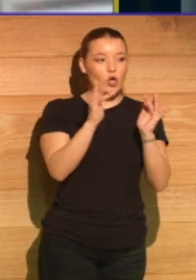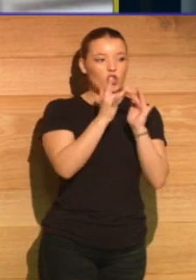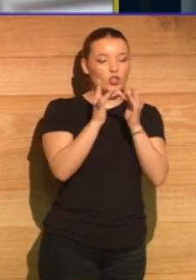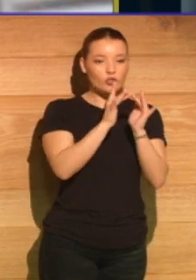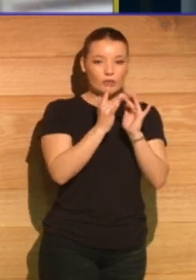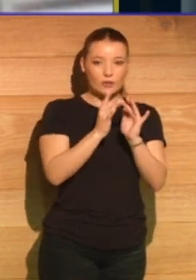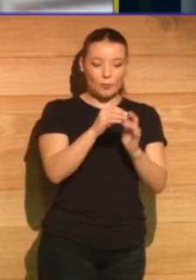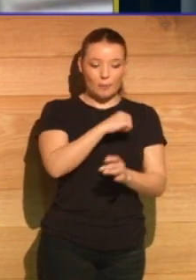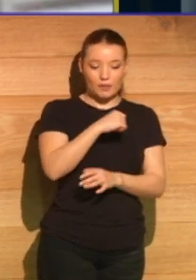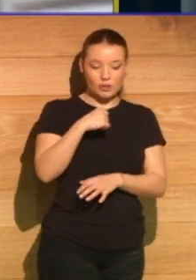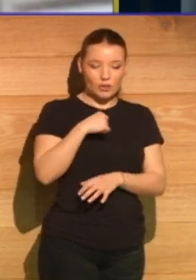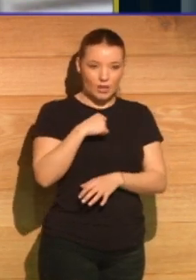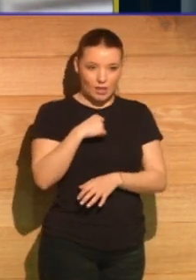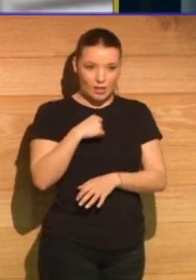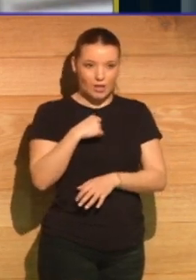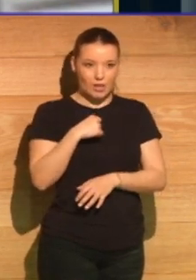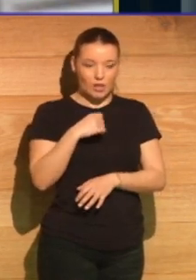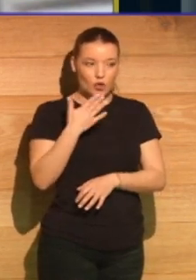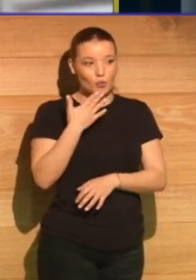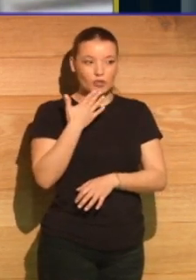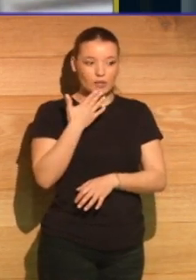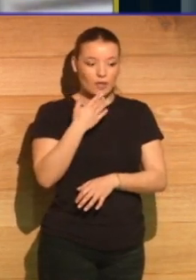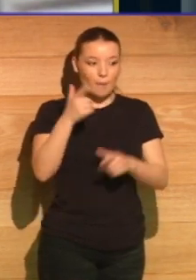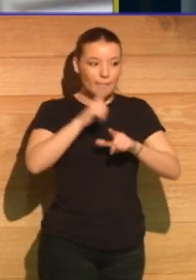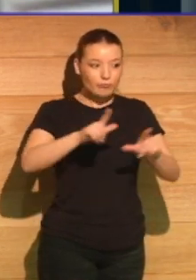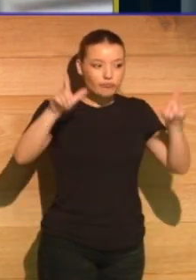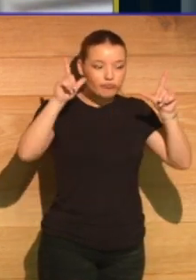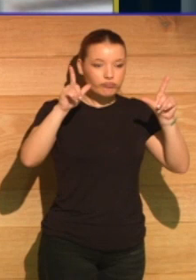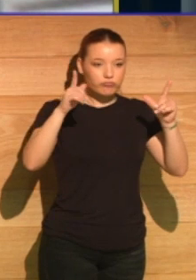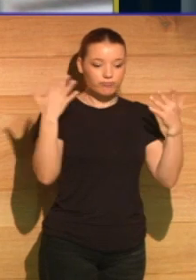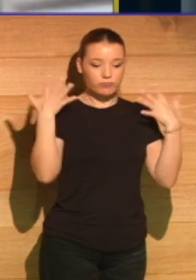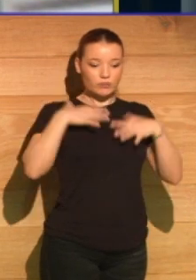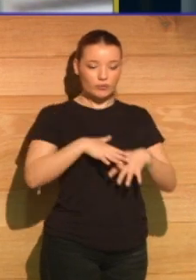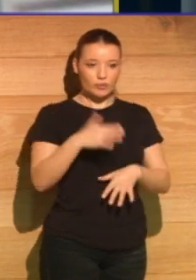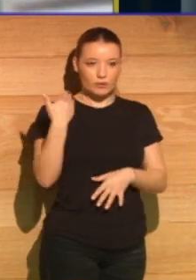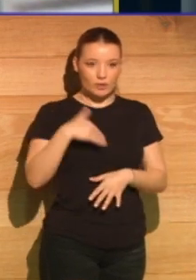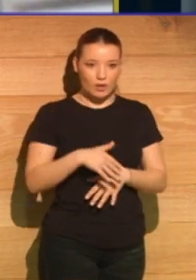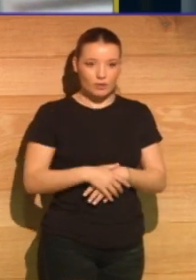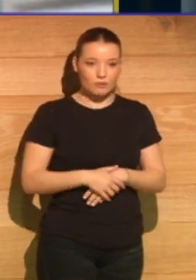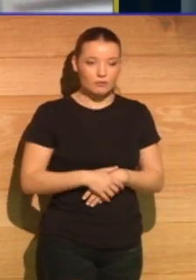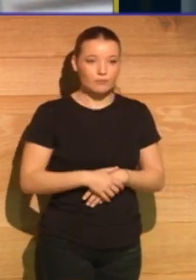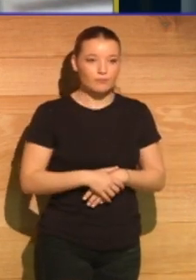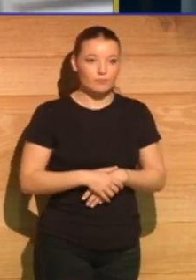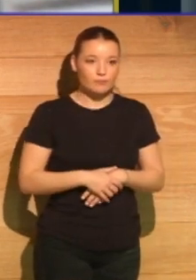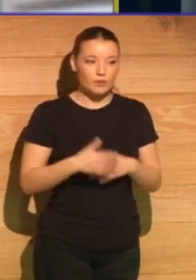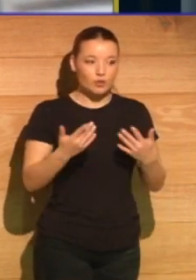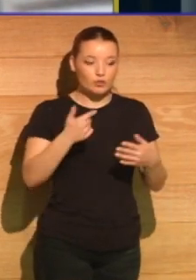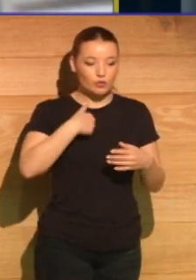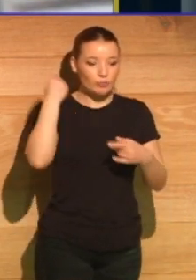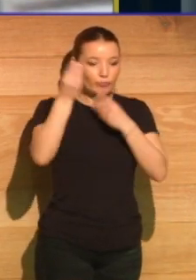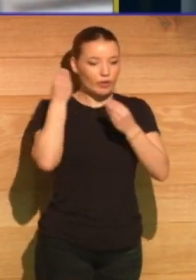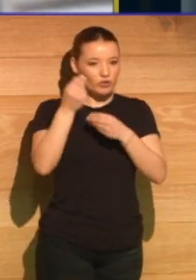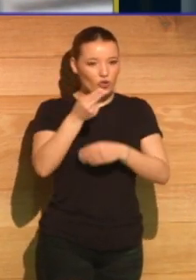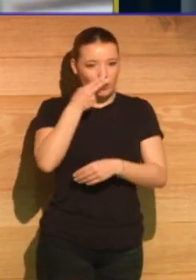como muy personal, de pronto el personaje ya es tuyo después de haberla leído. Me parece muy interesante